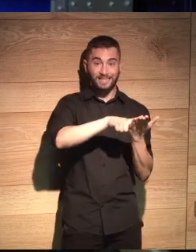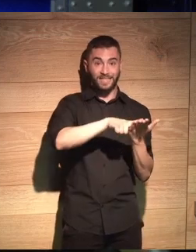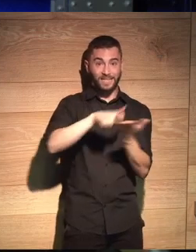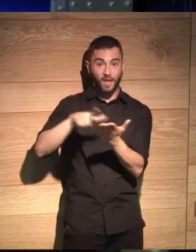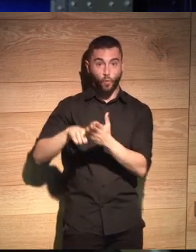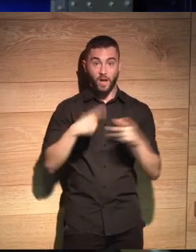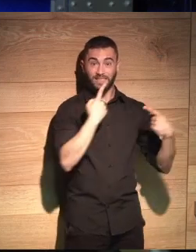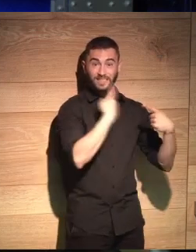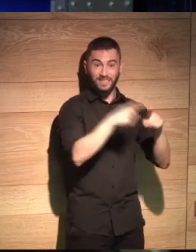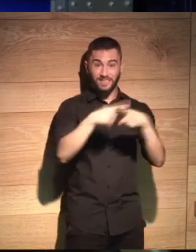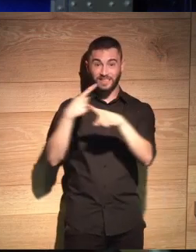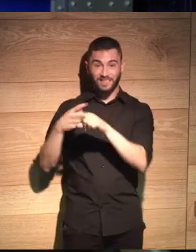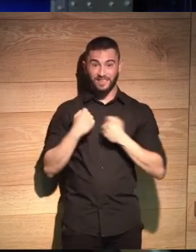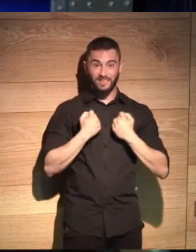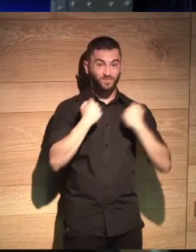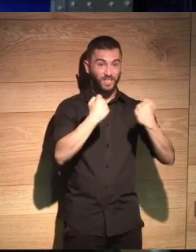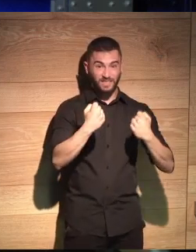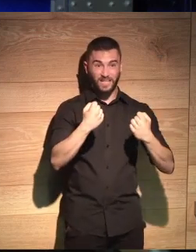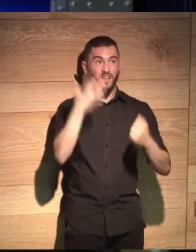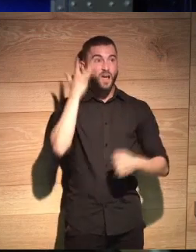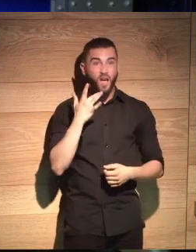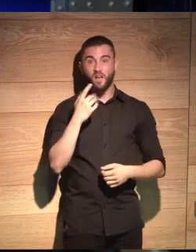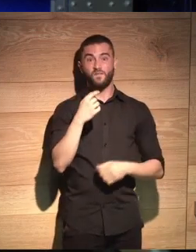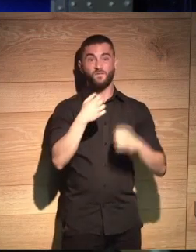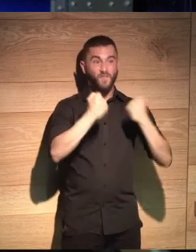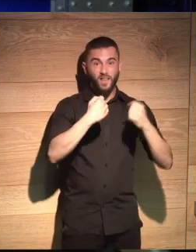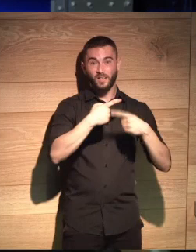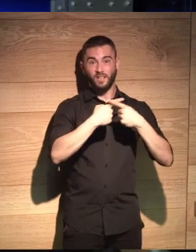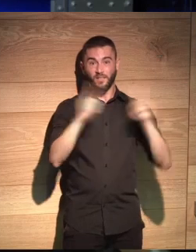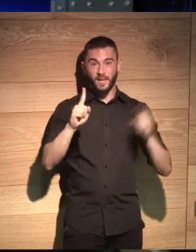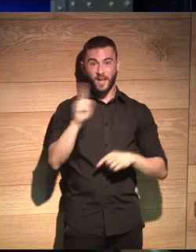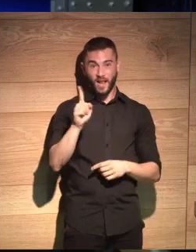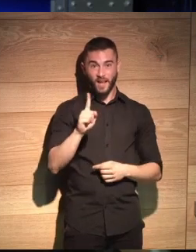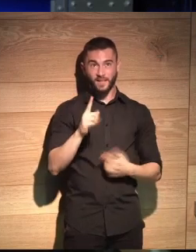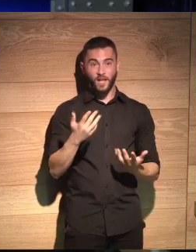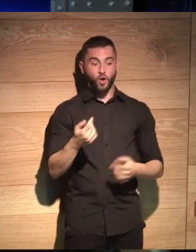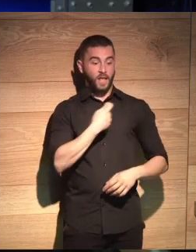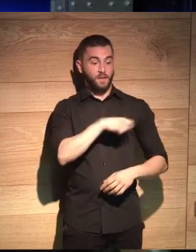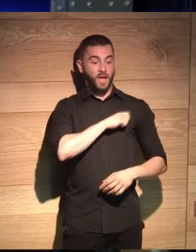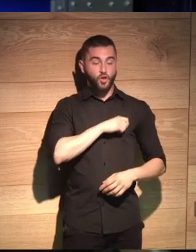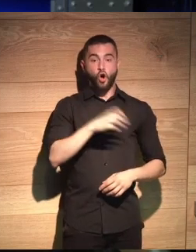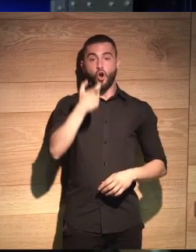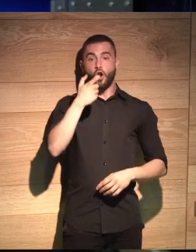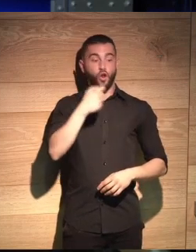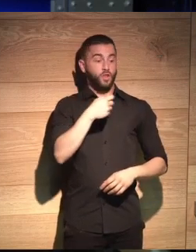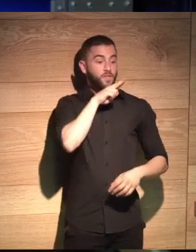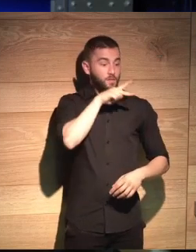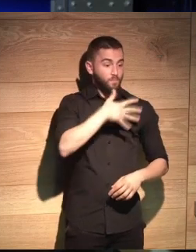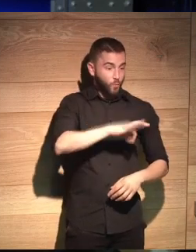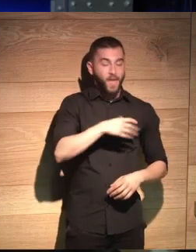esencialmente distintas unas de otras. No hay algo que esencialmente produzca el inglés que el español no pueda producir. No hay algo que se pueda... o